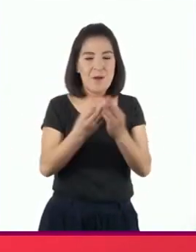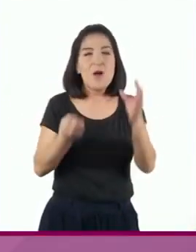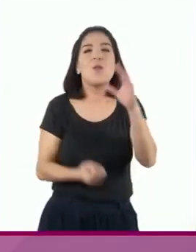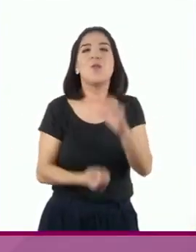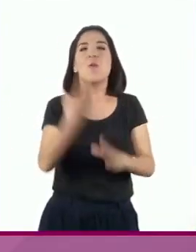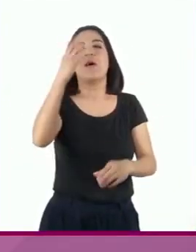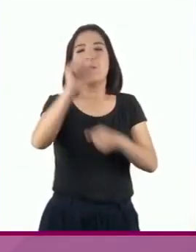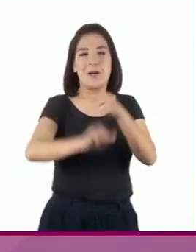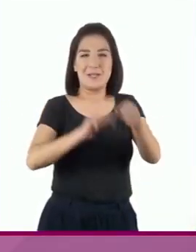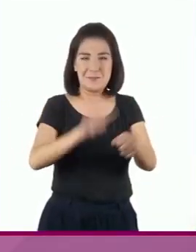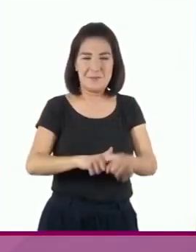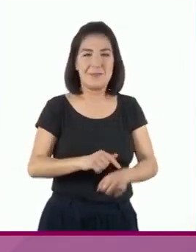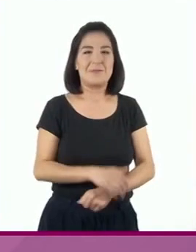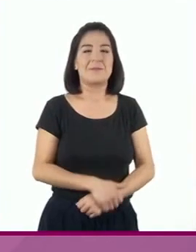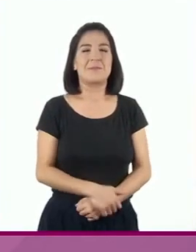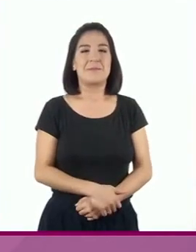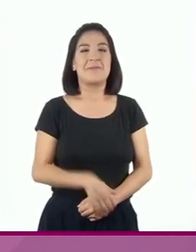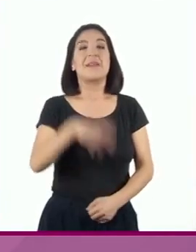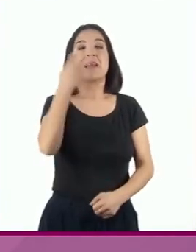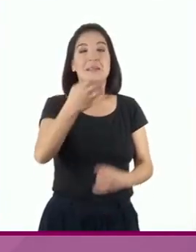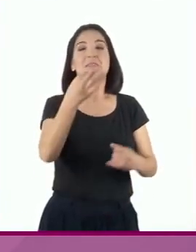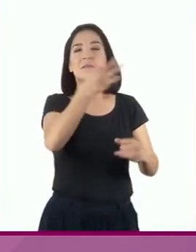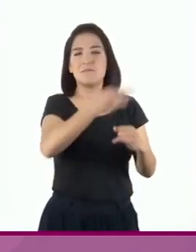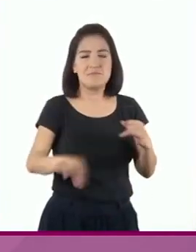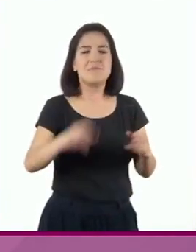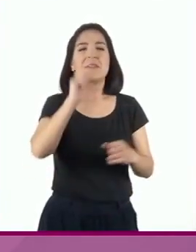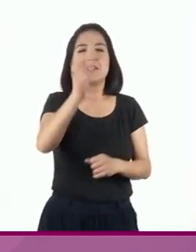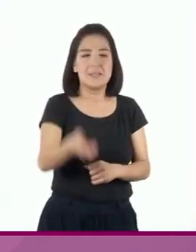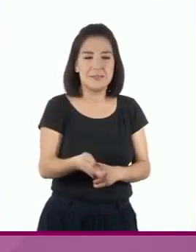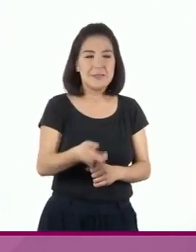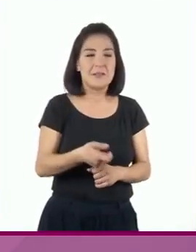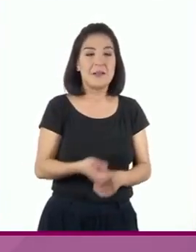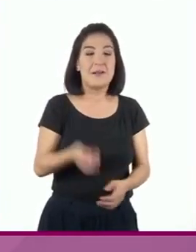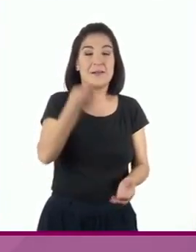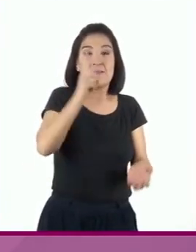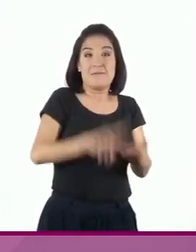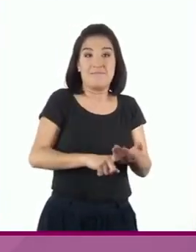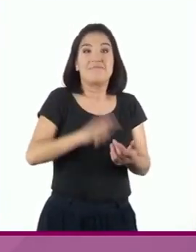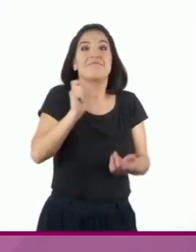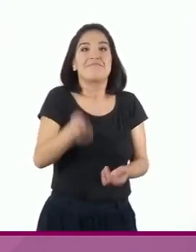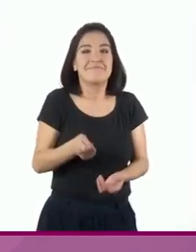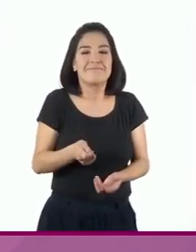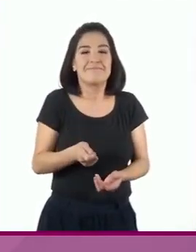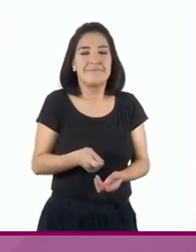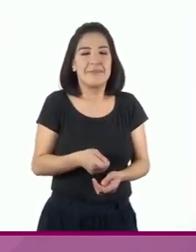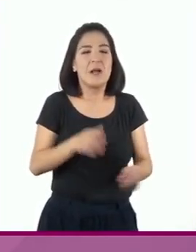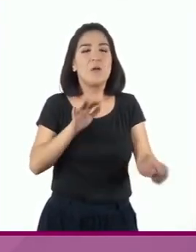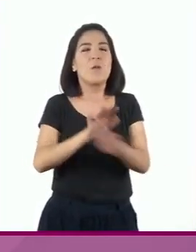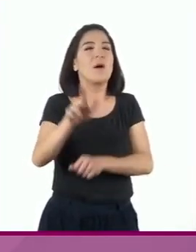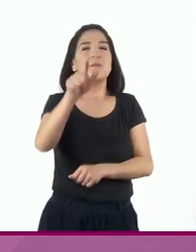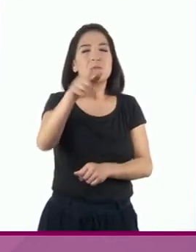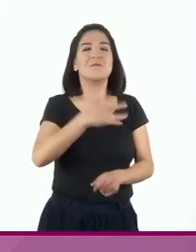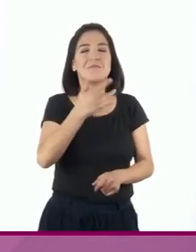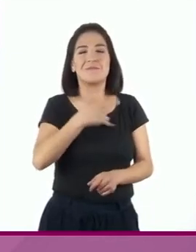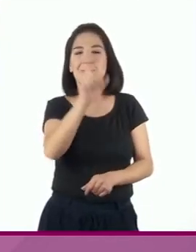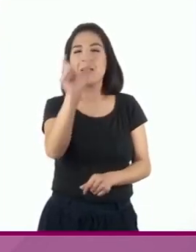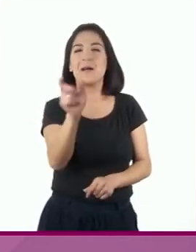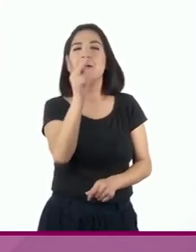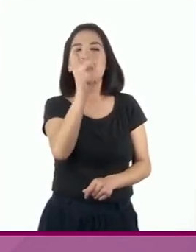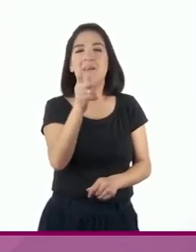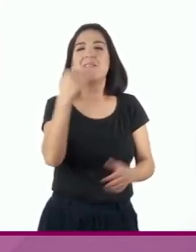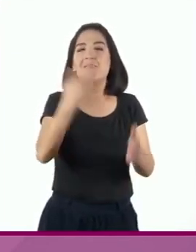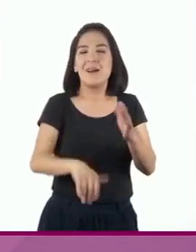diferencias. Cuando las poblaciones de la misma especie se separan, los cambios en sus características son